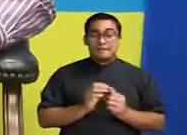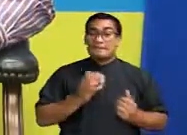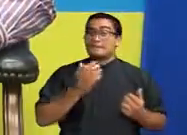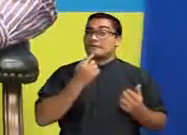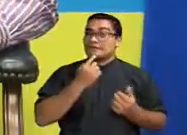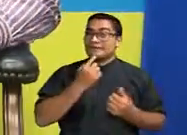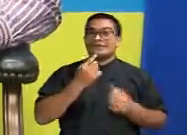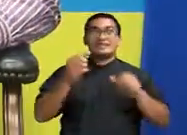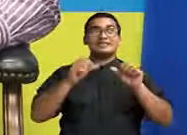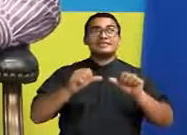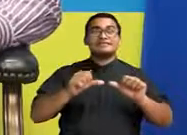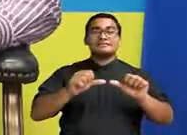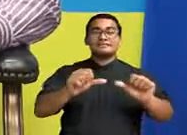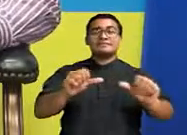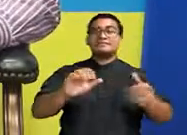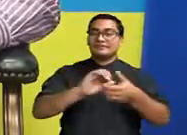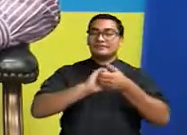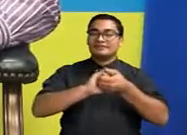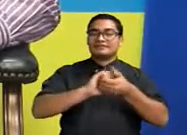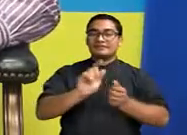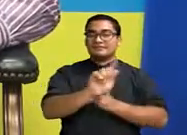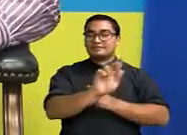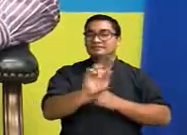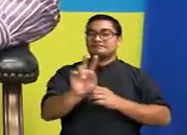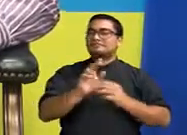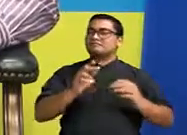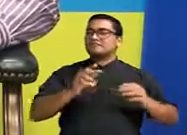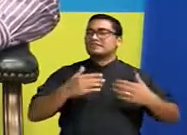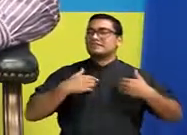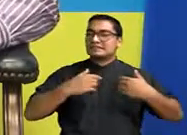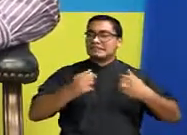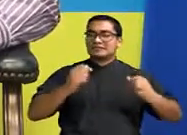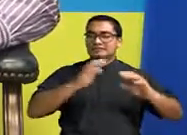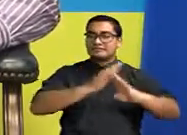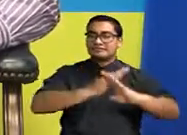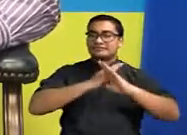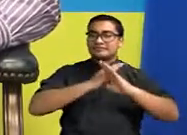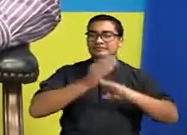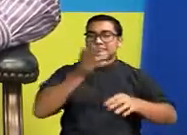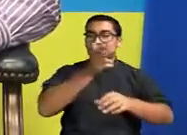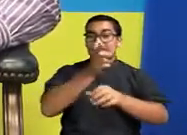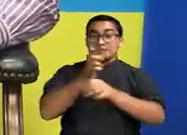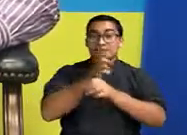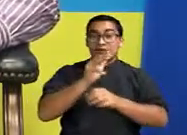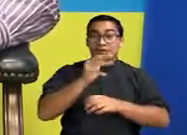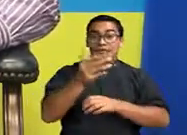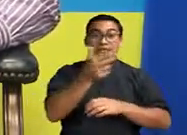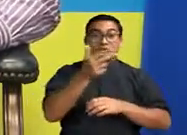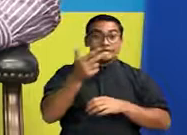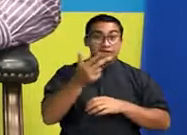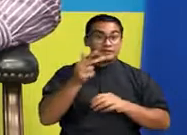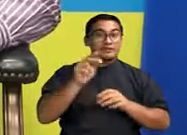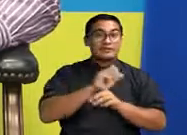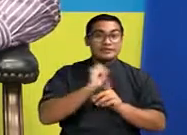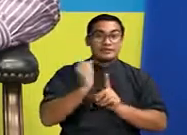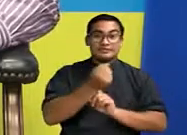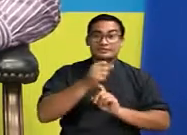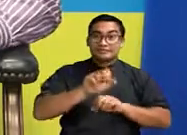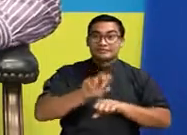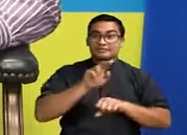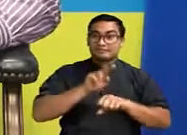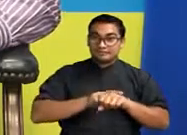Estamos de regreso, amigos televidentes, en su gustado programa Prevenir de Salud a través de la frecuencia del canal 98, el canal parlamentario, el